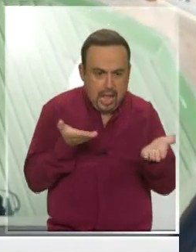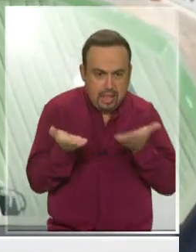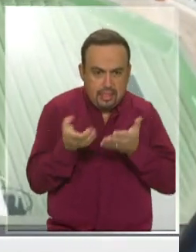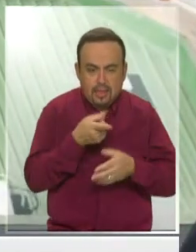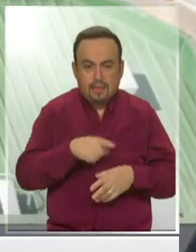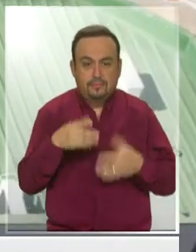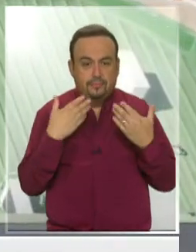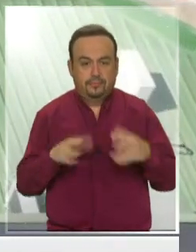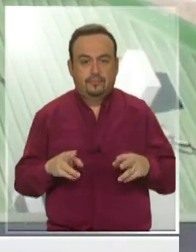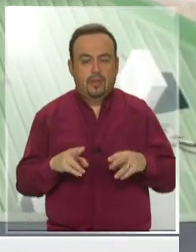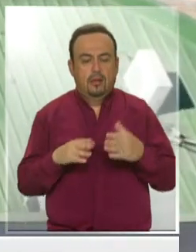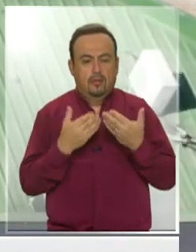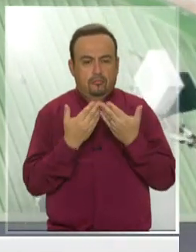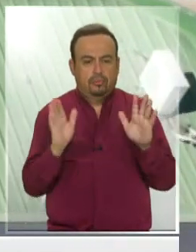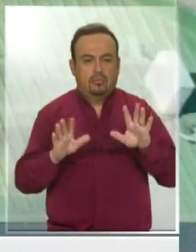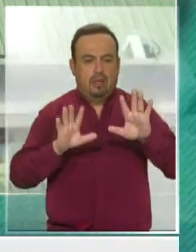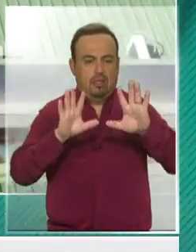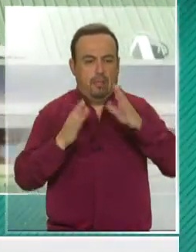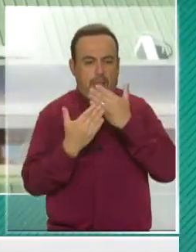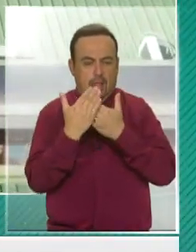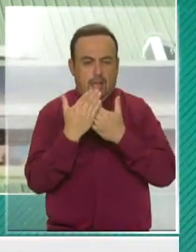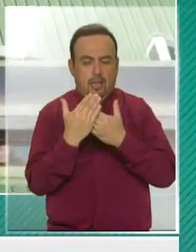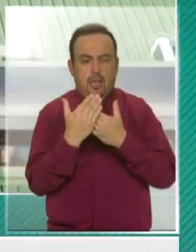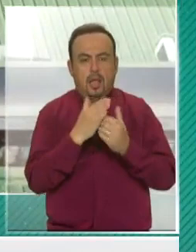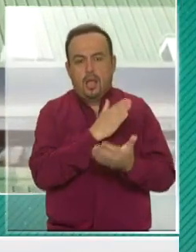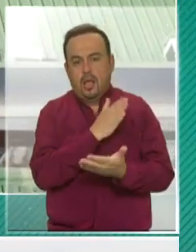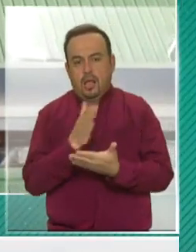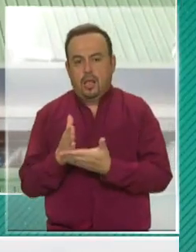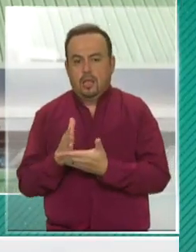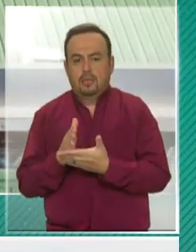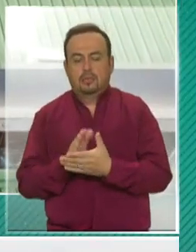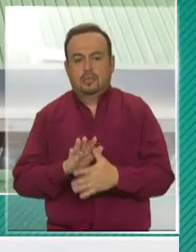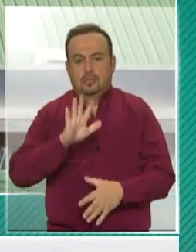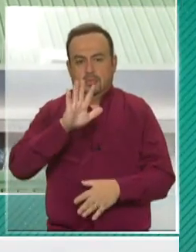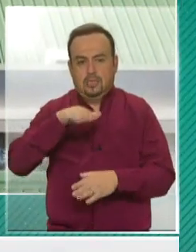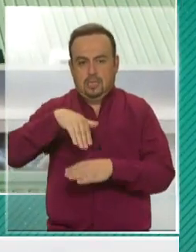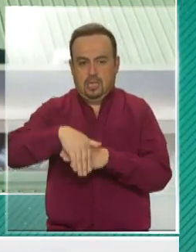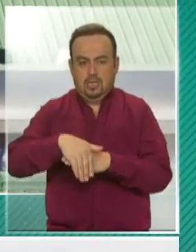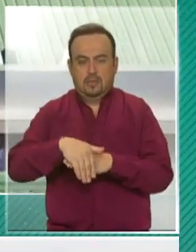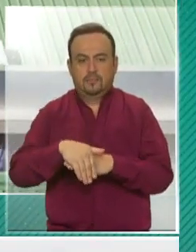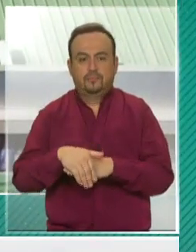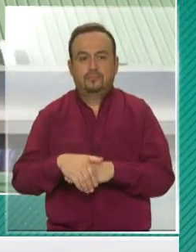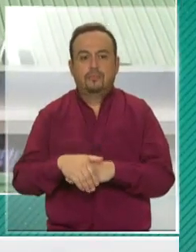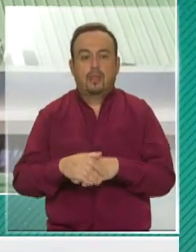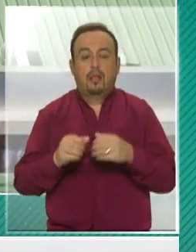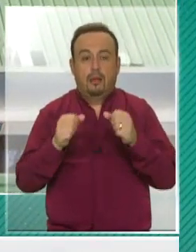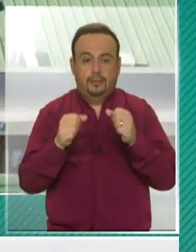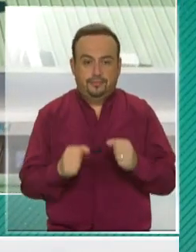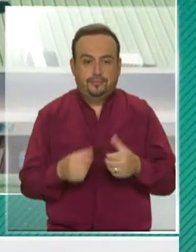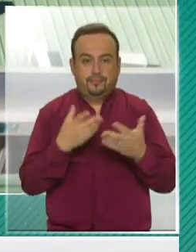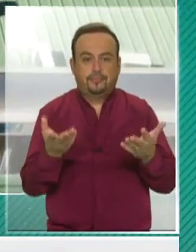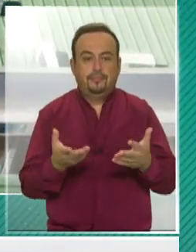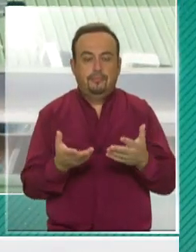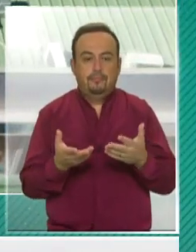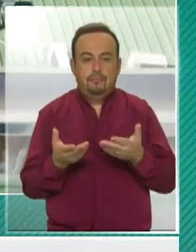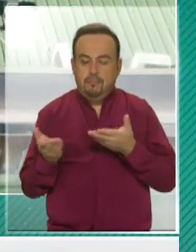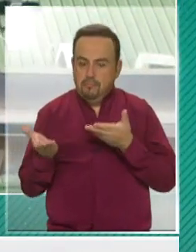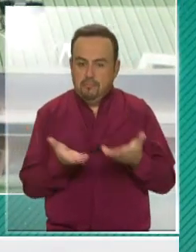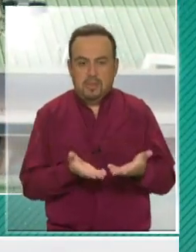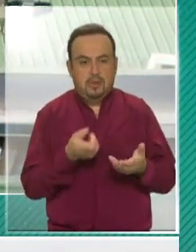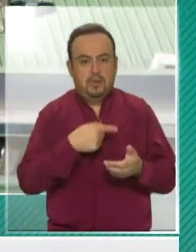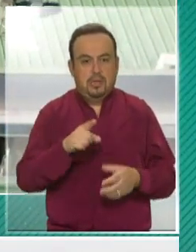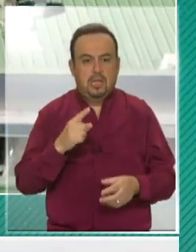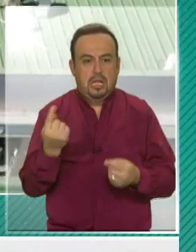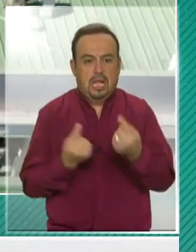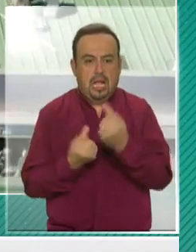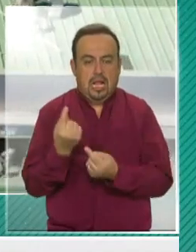mall abrió cerca de las 10 de la mañana y lo va a hacer hasta cerca de las 5 de la tarde, entonces, para poder recibir a los